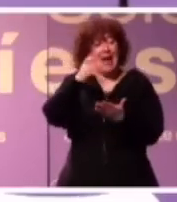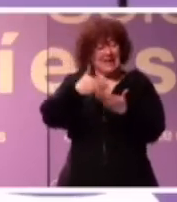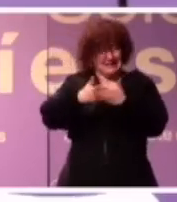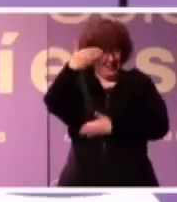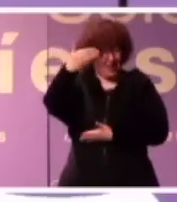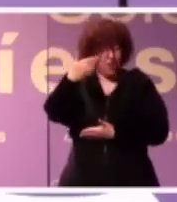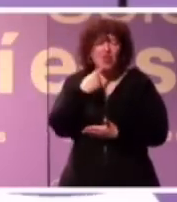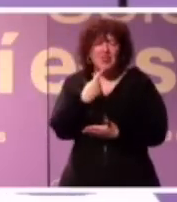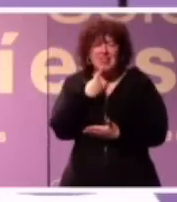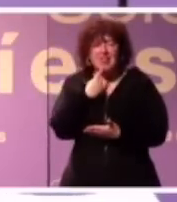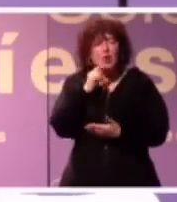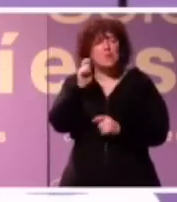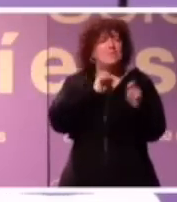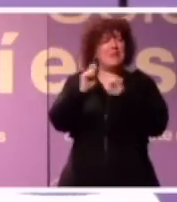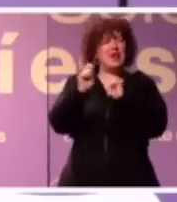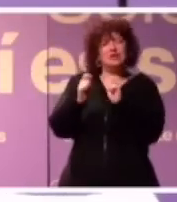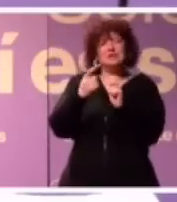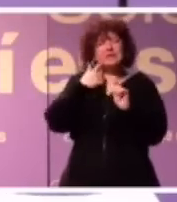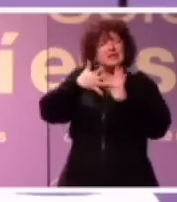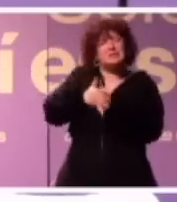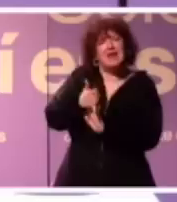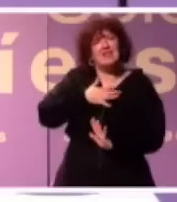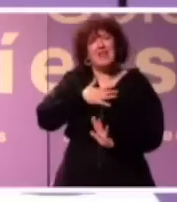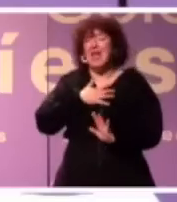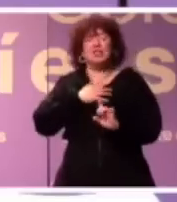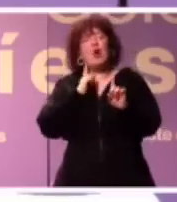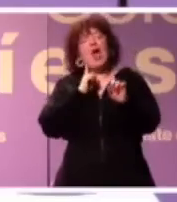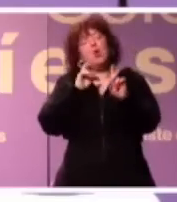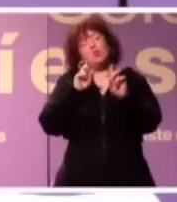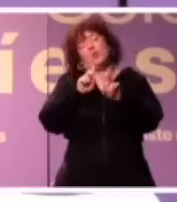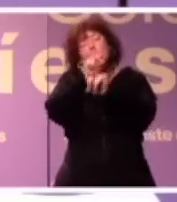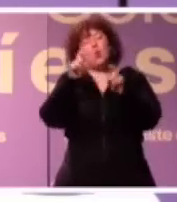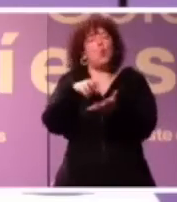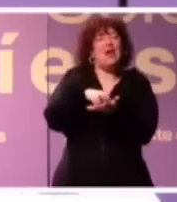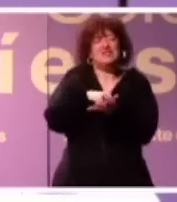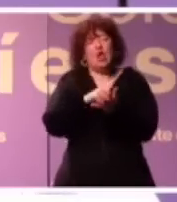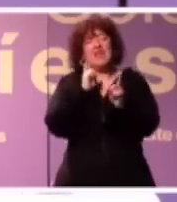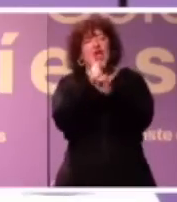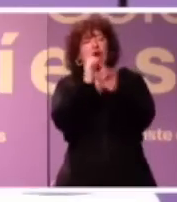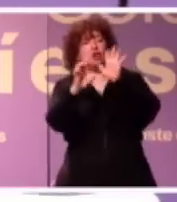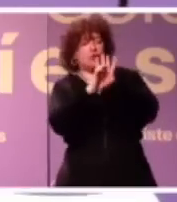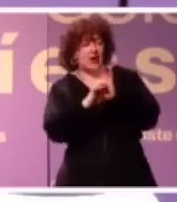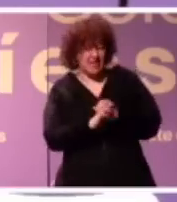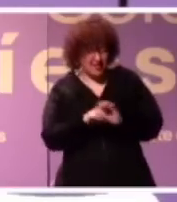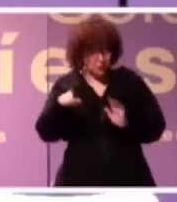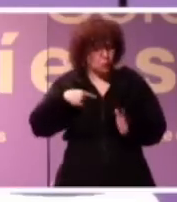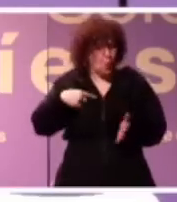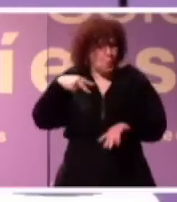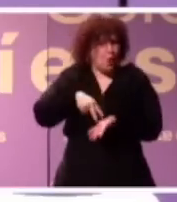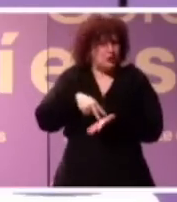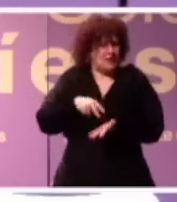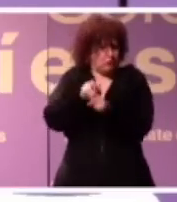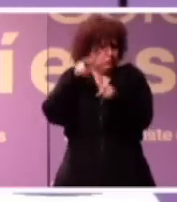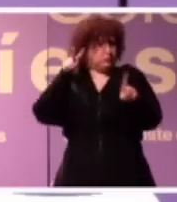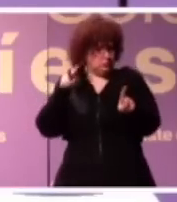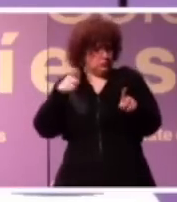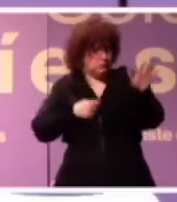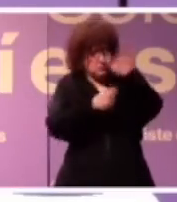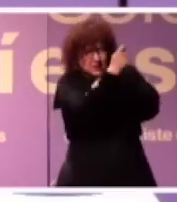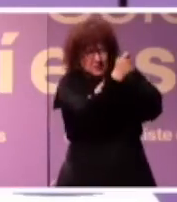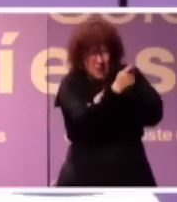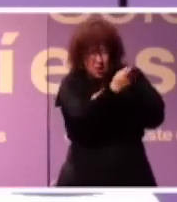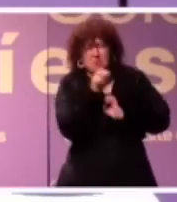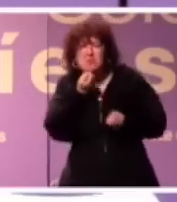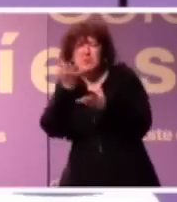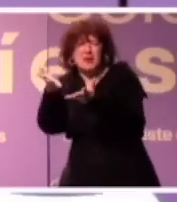da una entrevista explicando su cuestión de inconstitucionalidad espera si es una cuestión de verdad la explicas al constitucional no